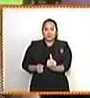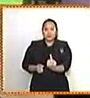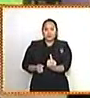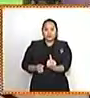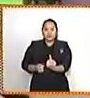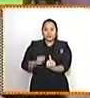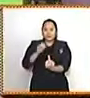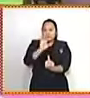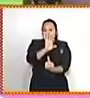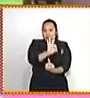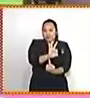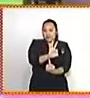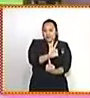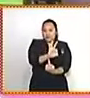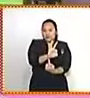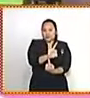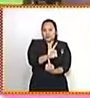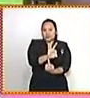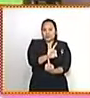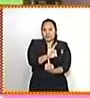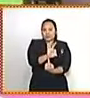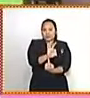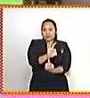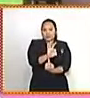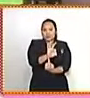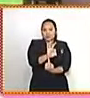el 9, segundo dígito.